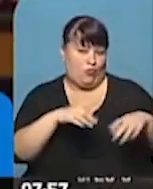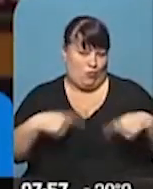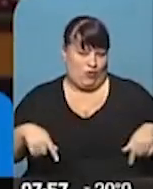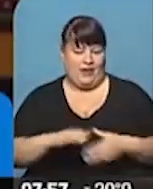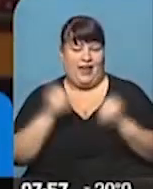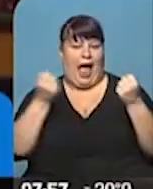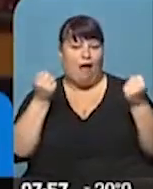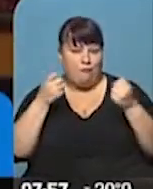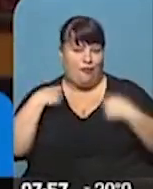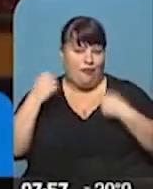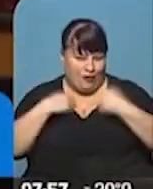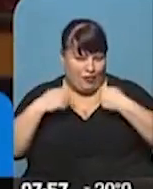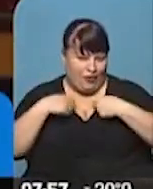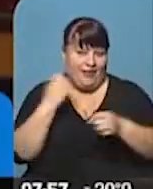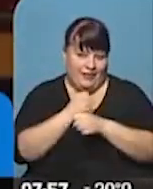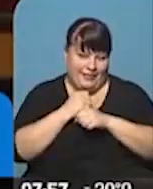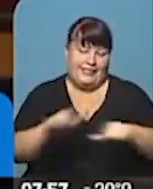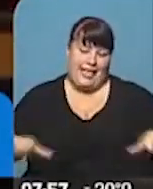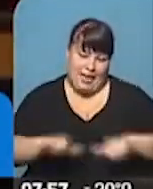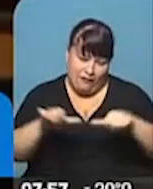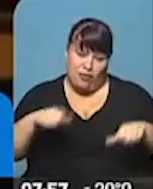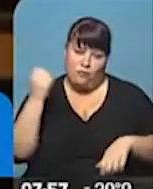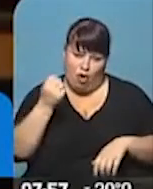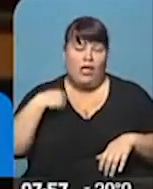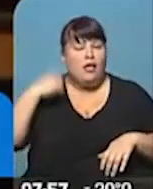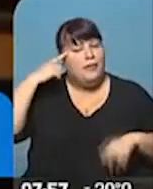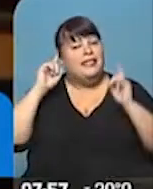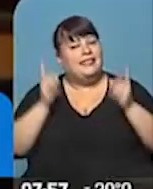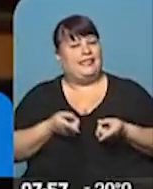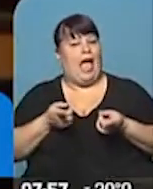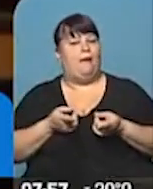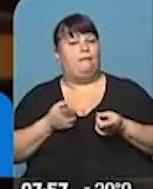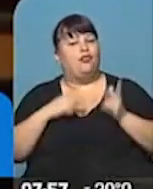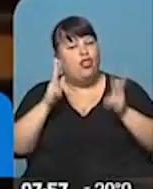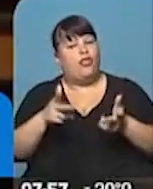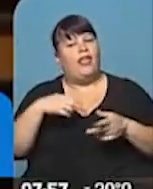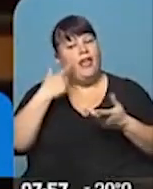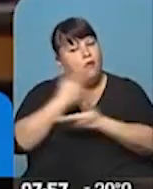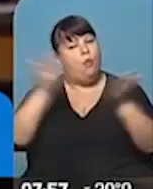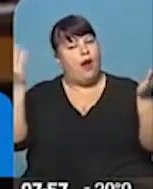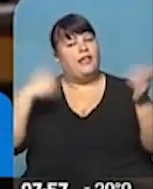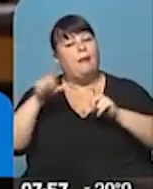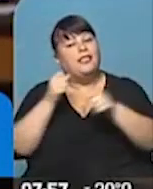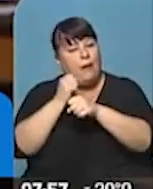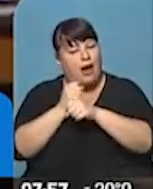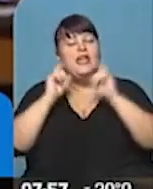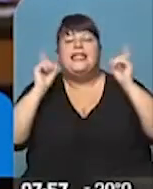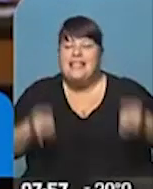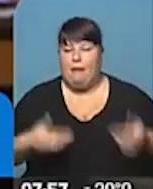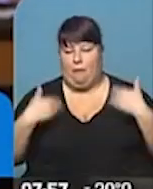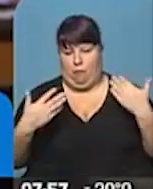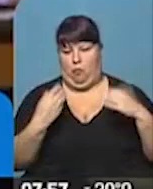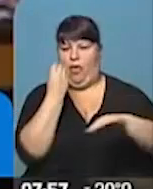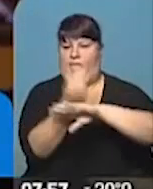detrás del camión, una tarea sacrificada y valorable, y yo creo que eso también, como te decía, queremos demostrarle que los trabajadores podemos